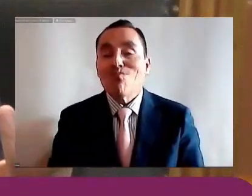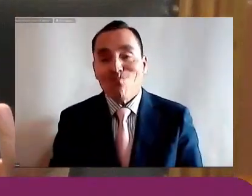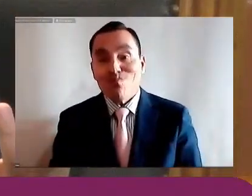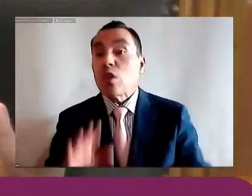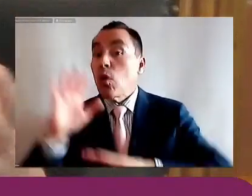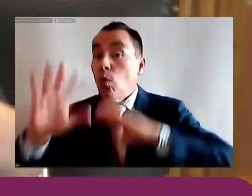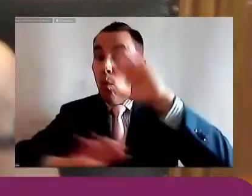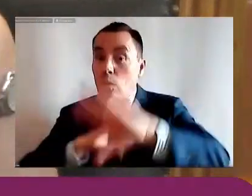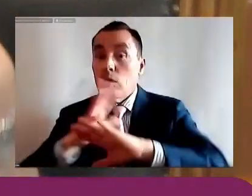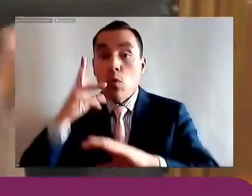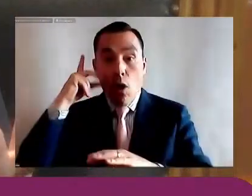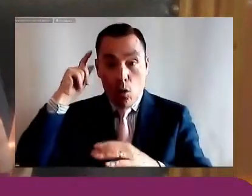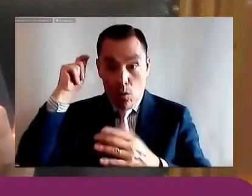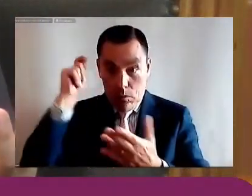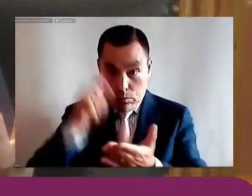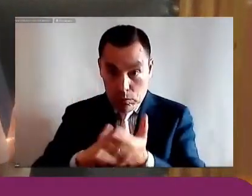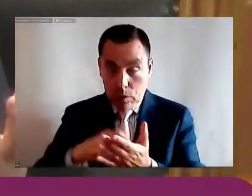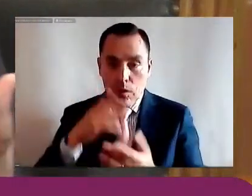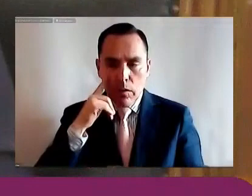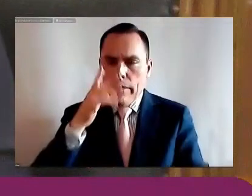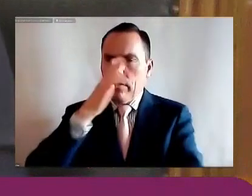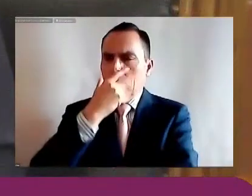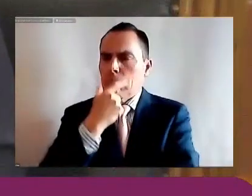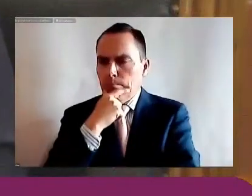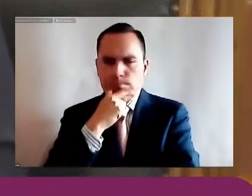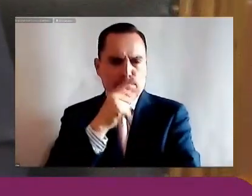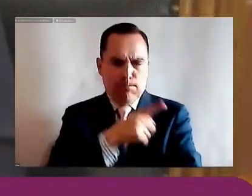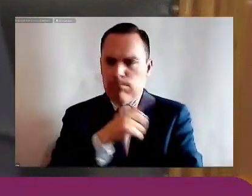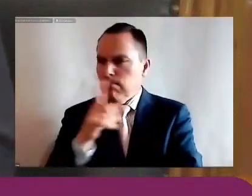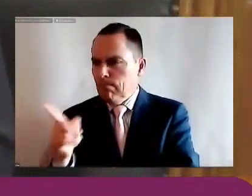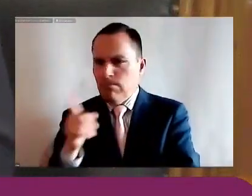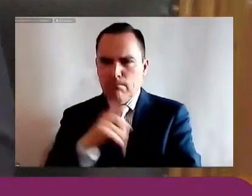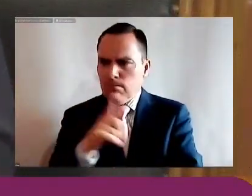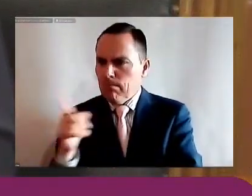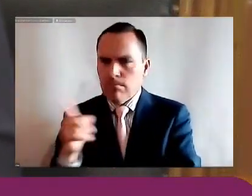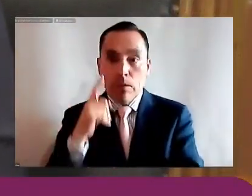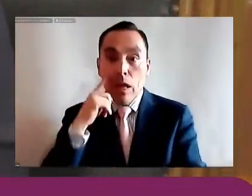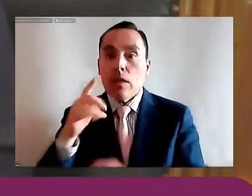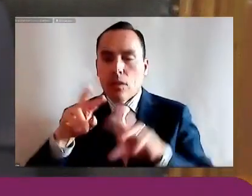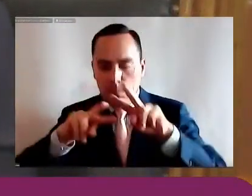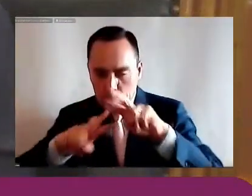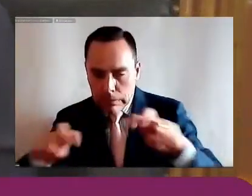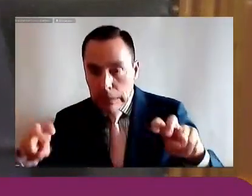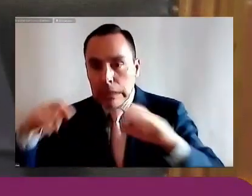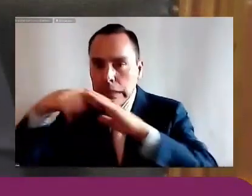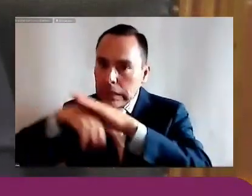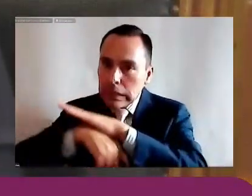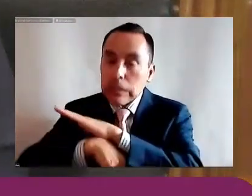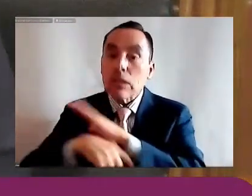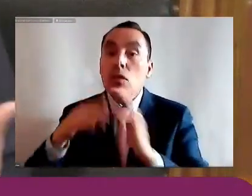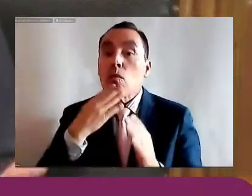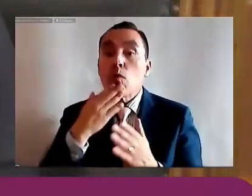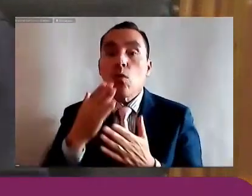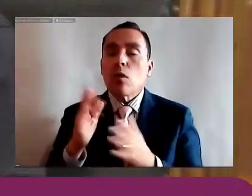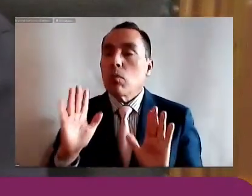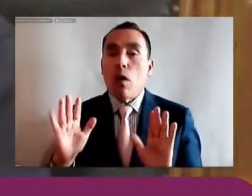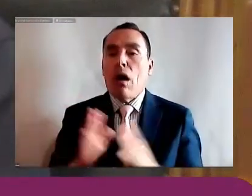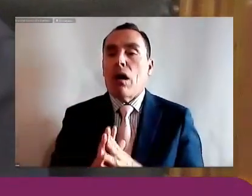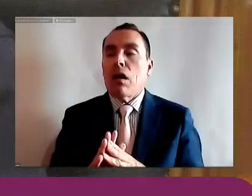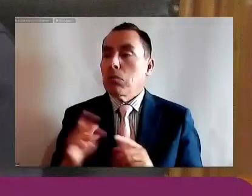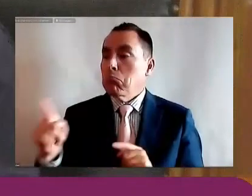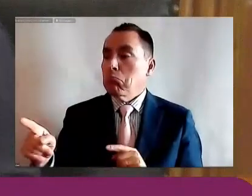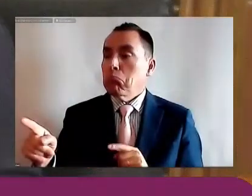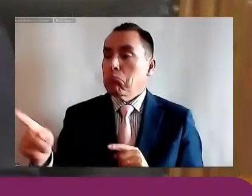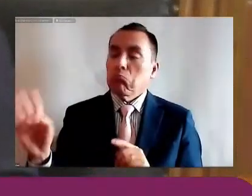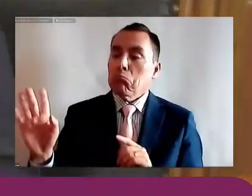en un caso de estas características no se constituya como un desincentivo también para poder realizar